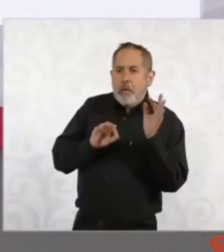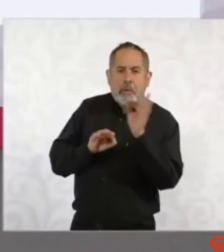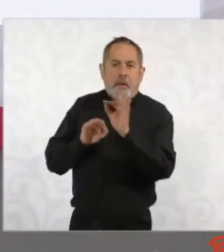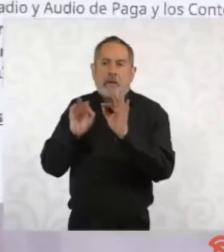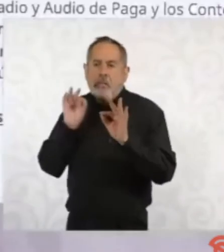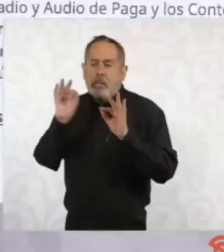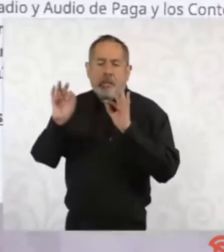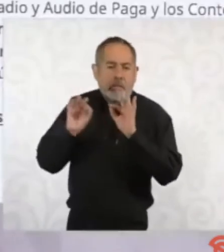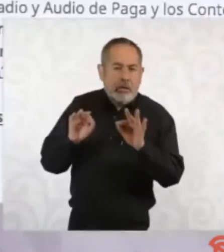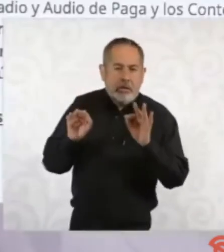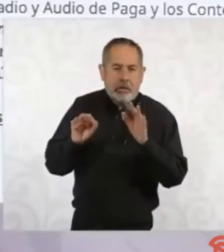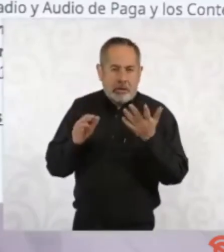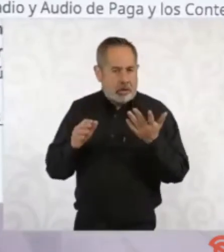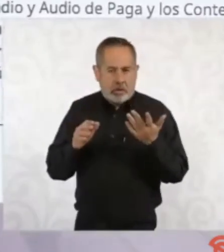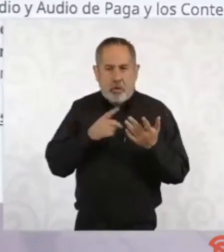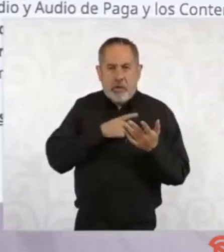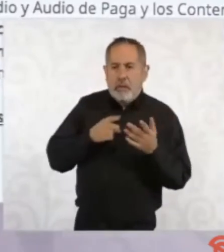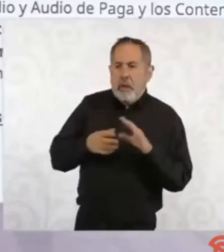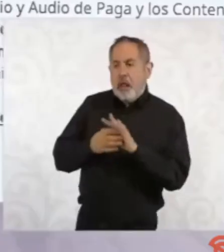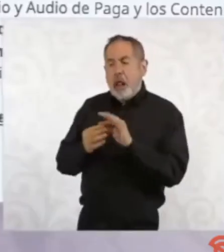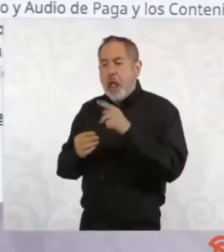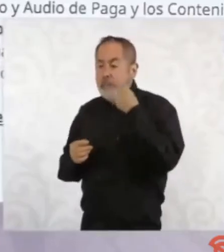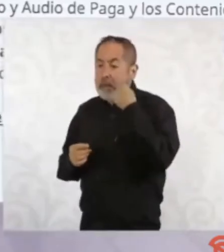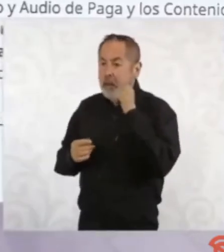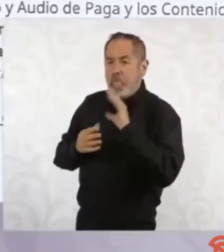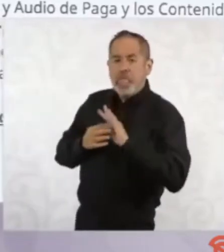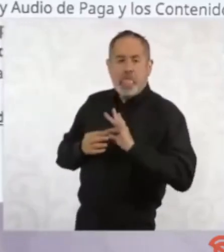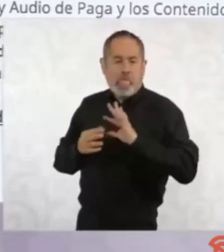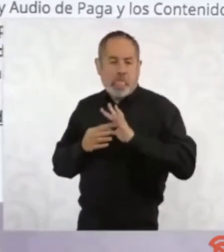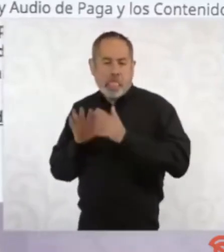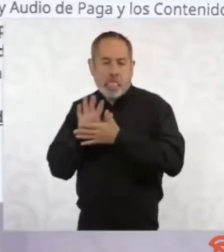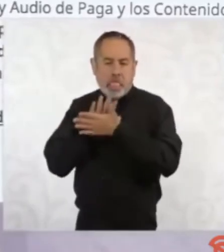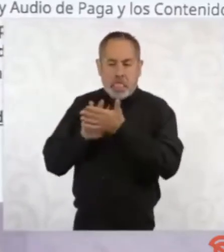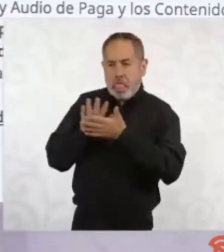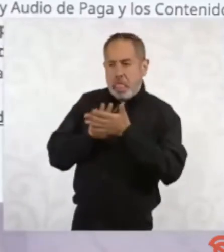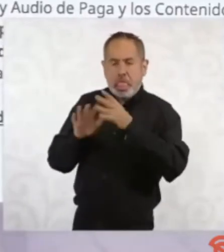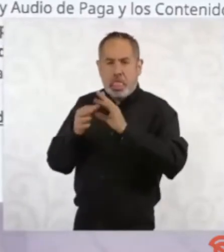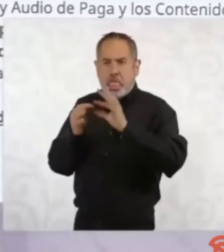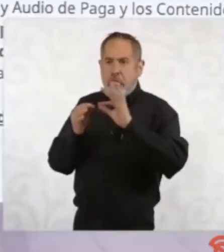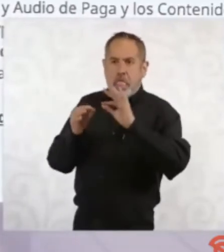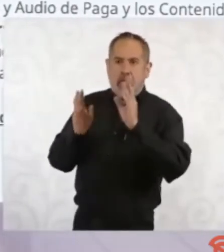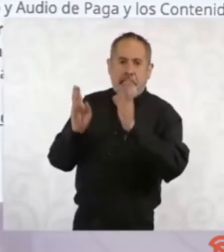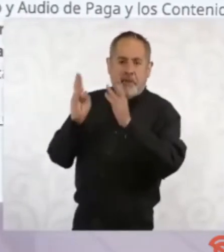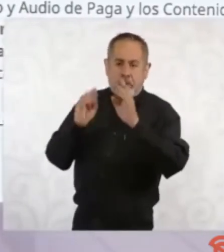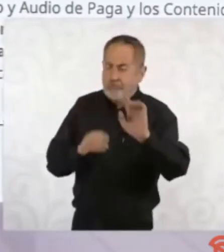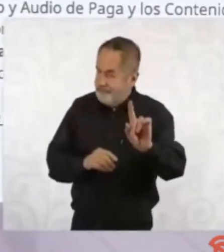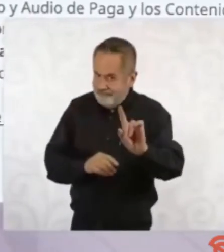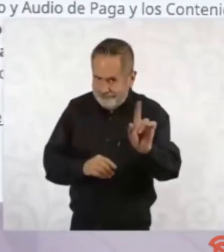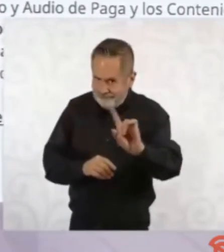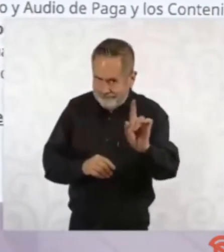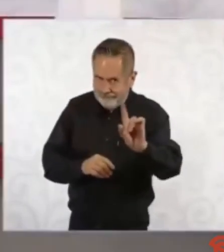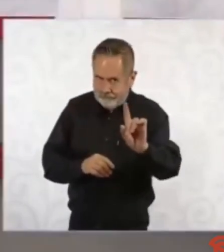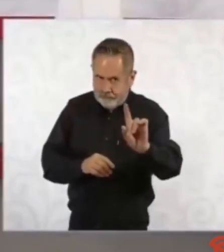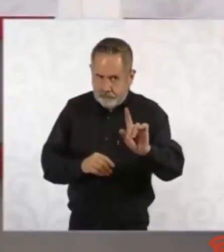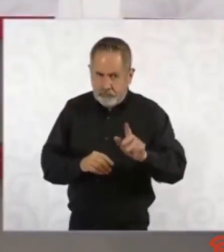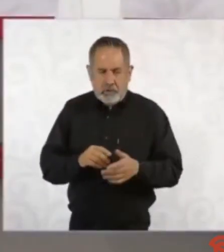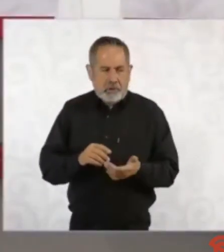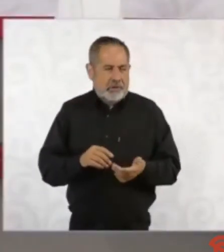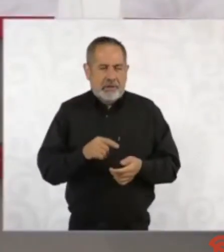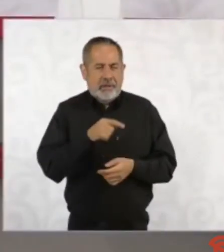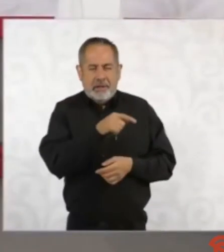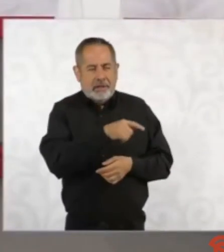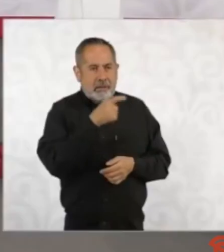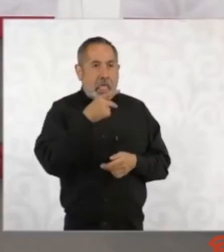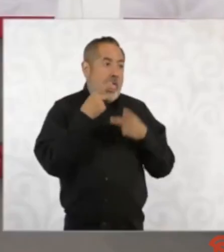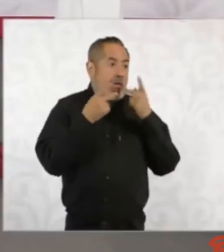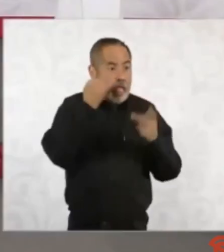de manipulación donde combines, y no quiere decir, nuevamente, regresar al